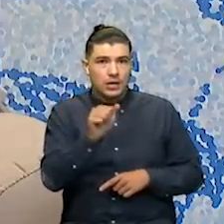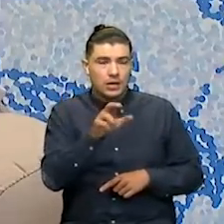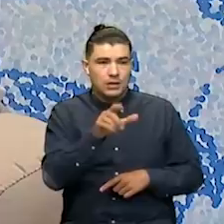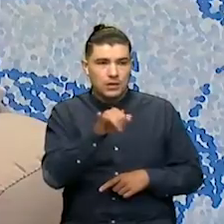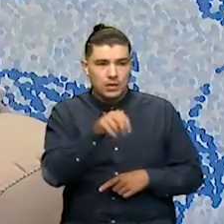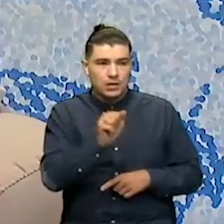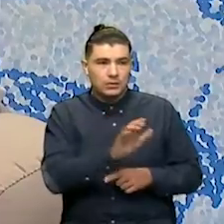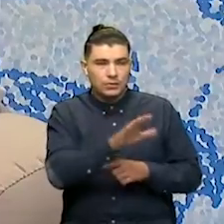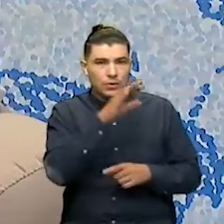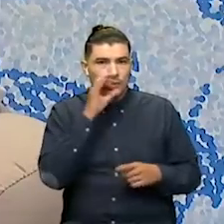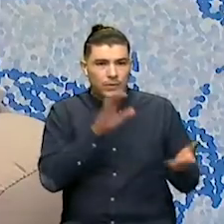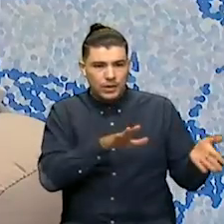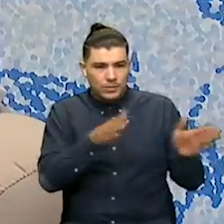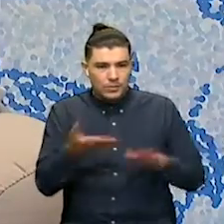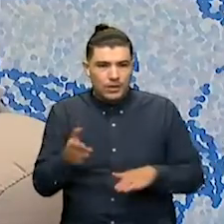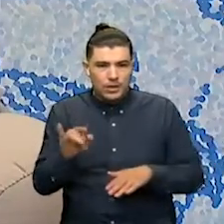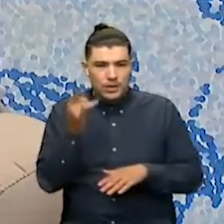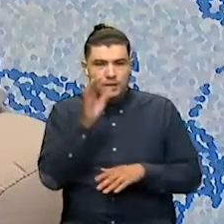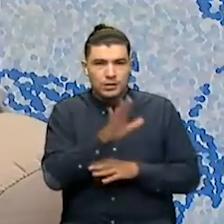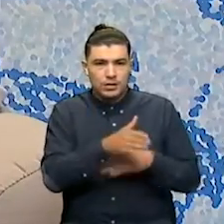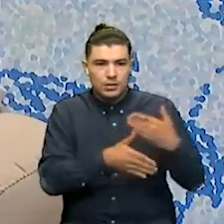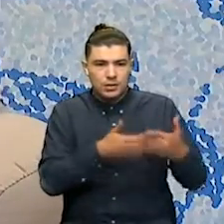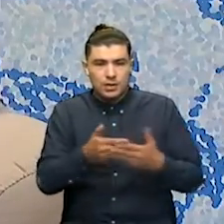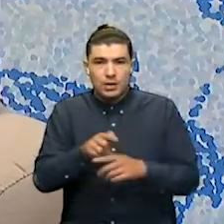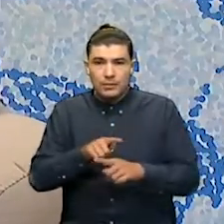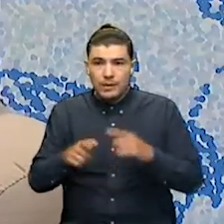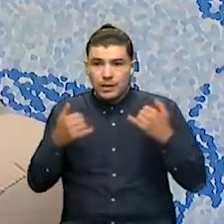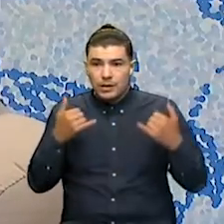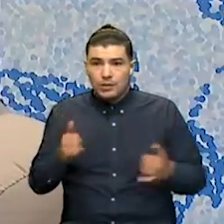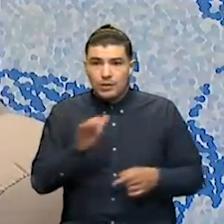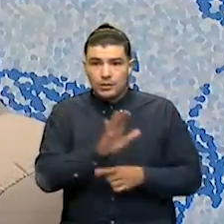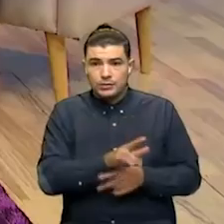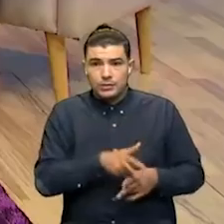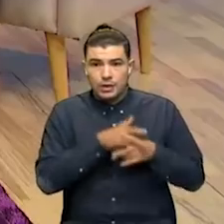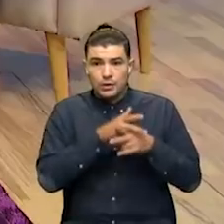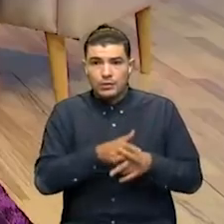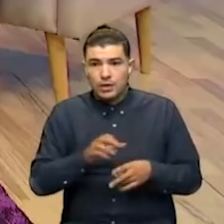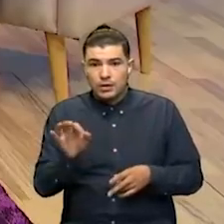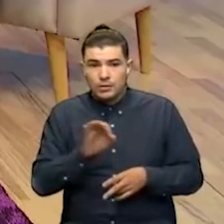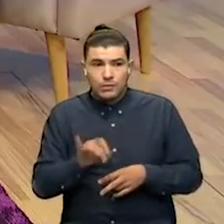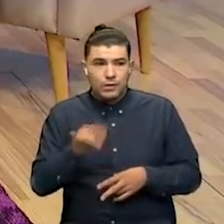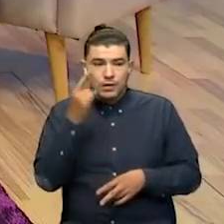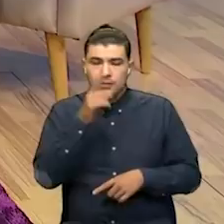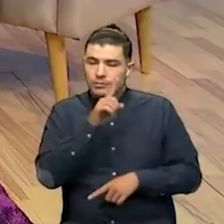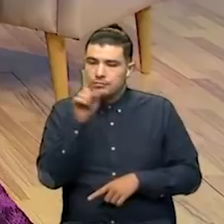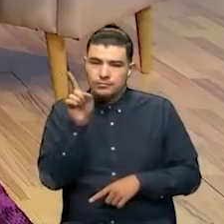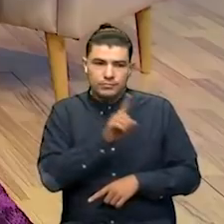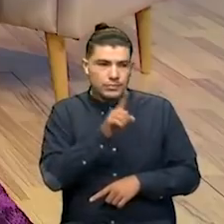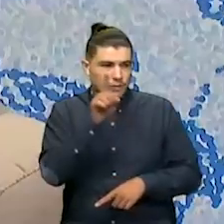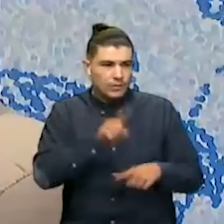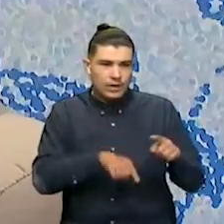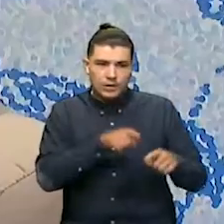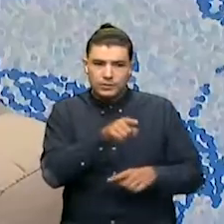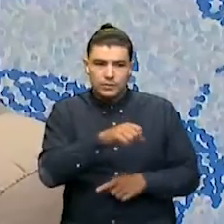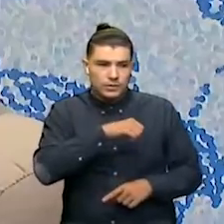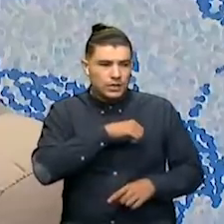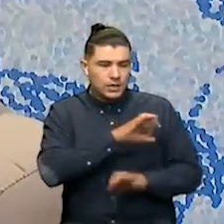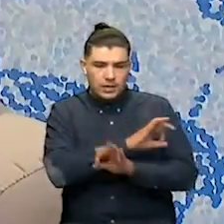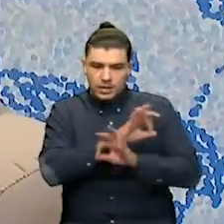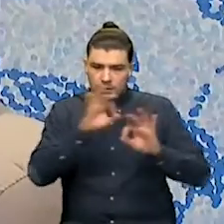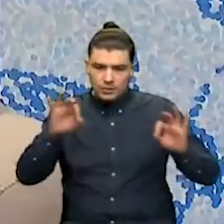que el señor hubiera fallecido. Exactamente. Sí, pero de, por haberla cuidado y eso no, infortunadamente no tiene ningún